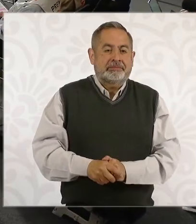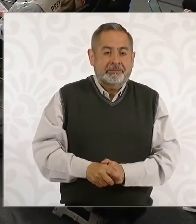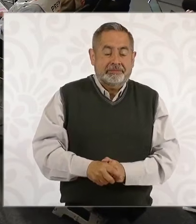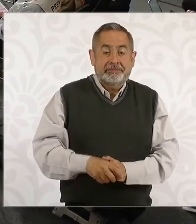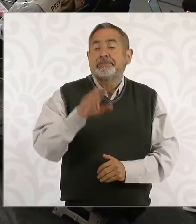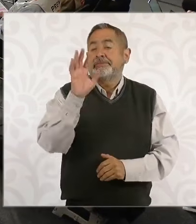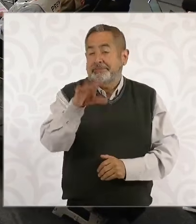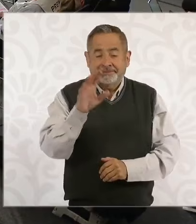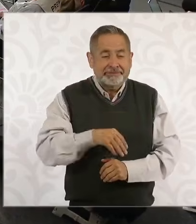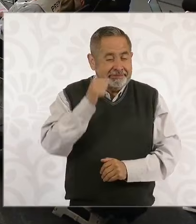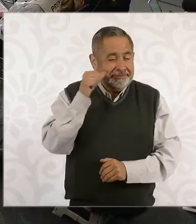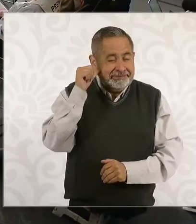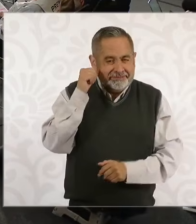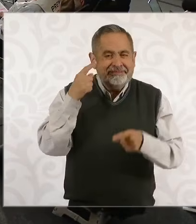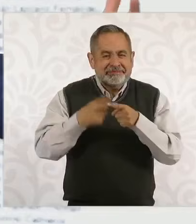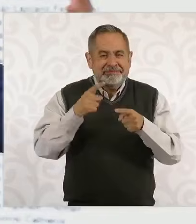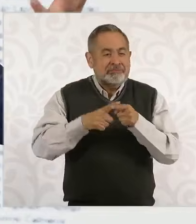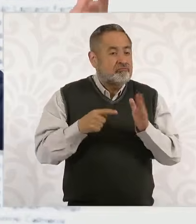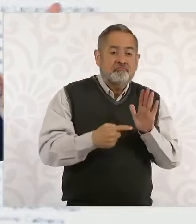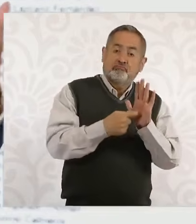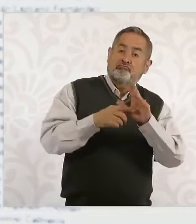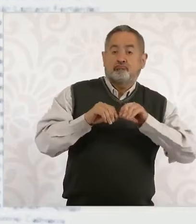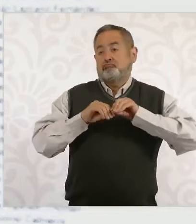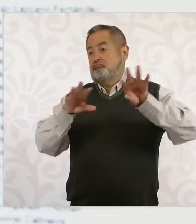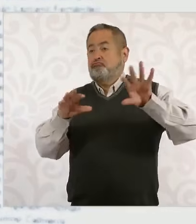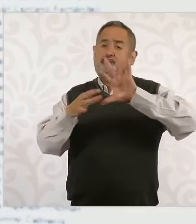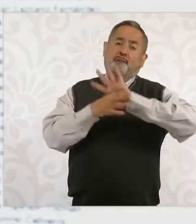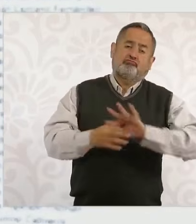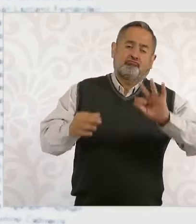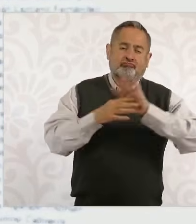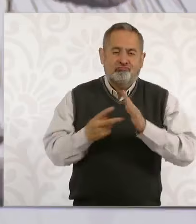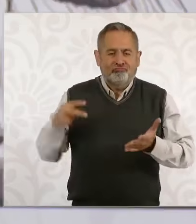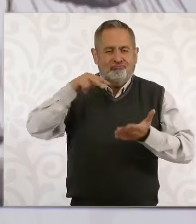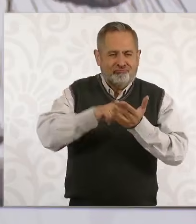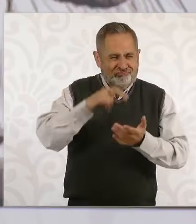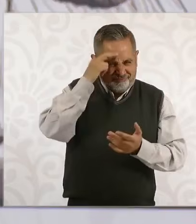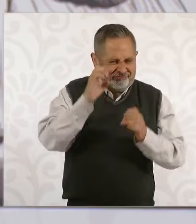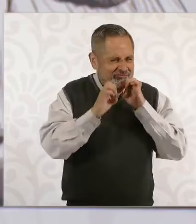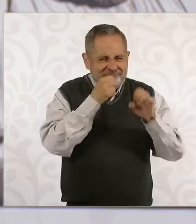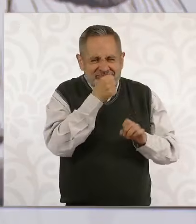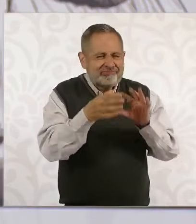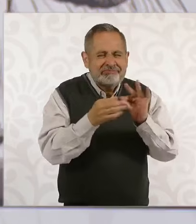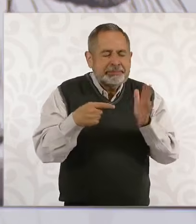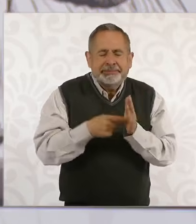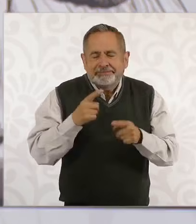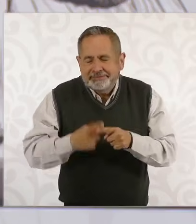Y ayer, ¿saben quién fue quien la presentó? Bueno, habló, ¿no?, en una entrevista.